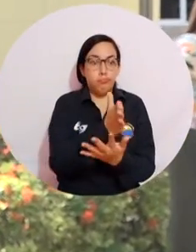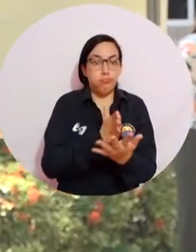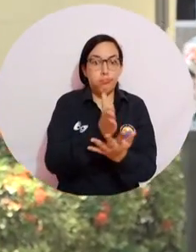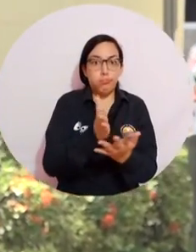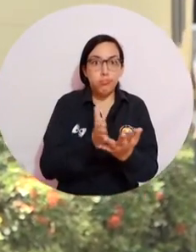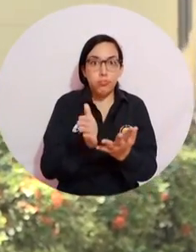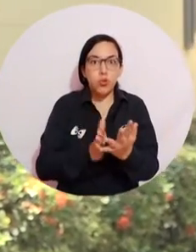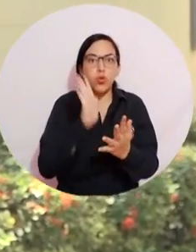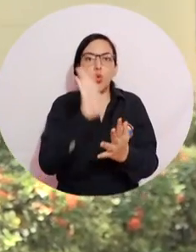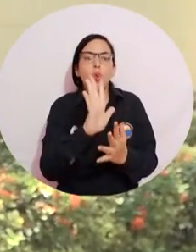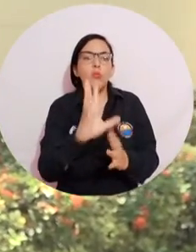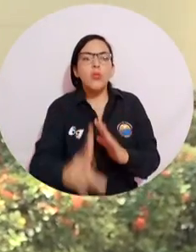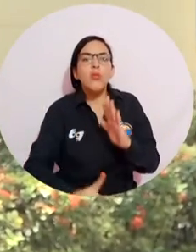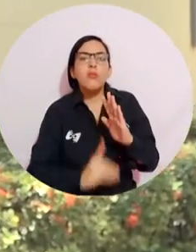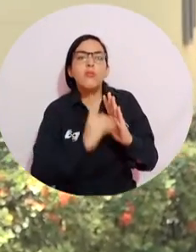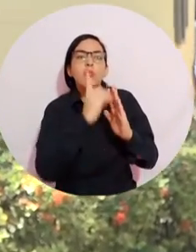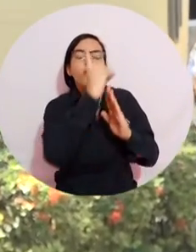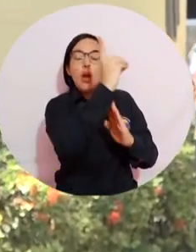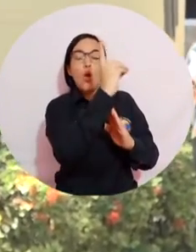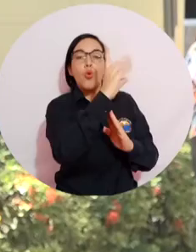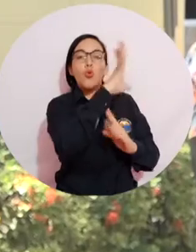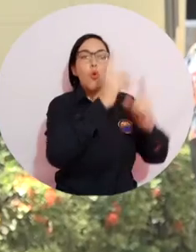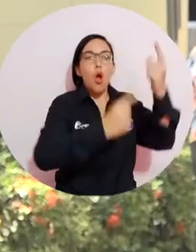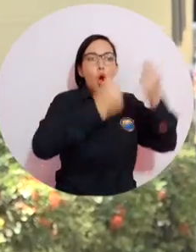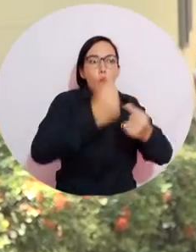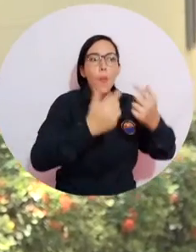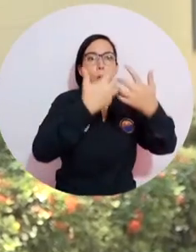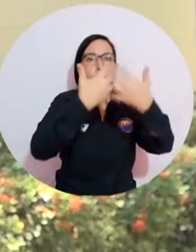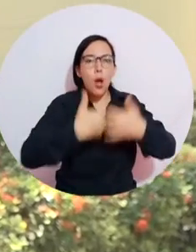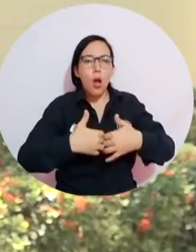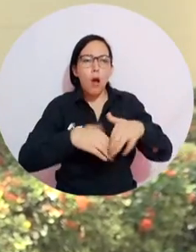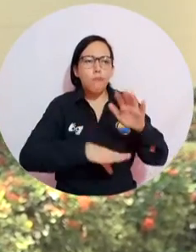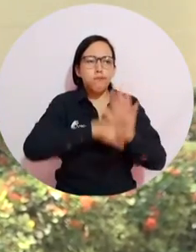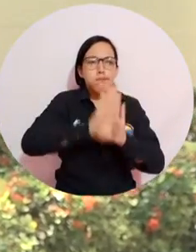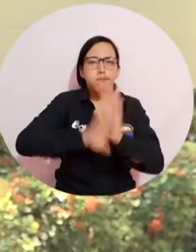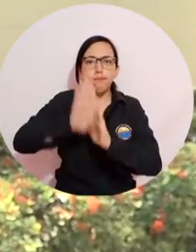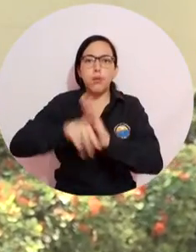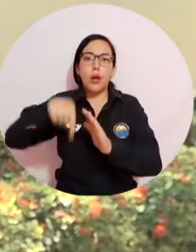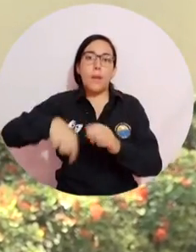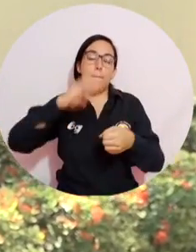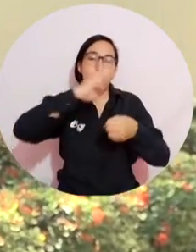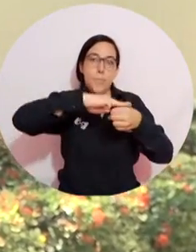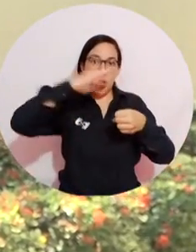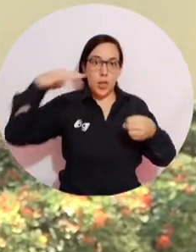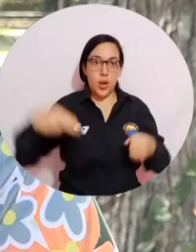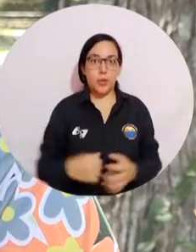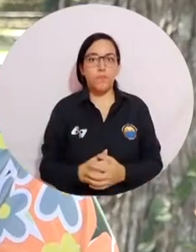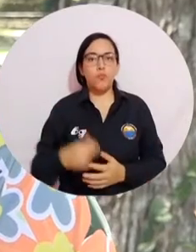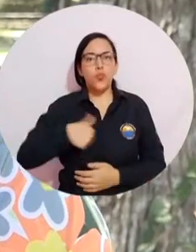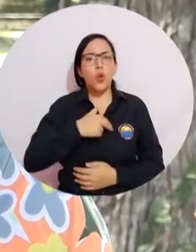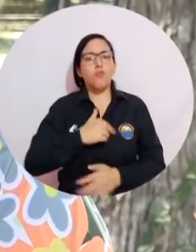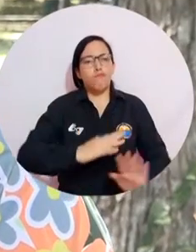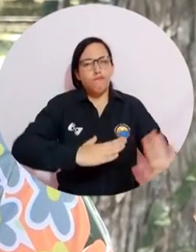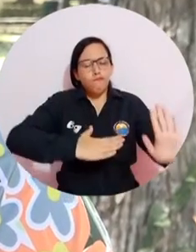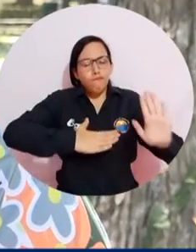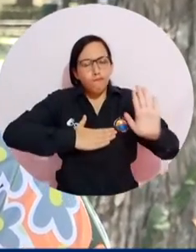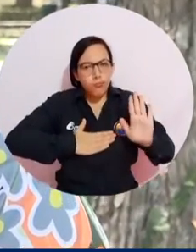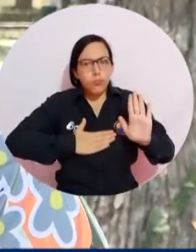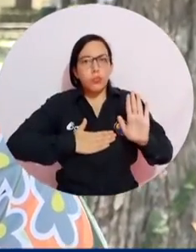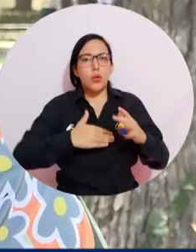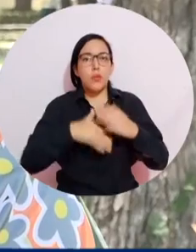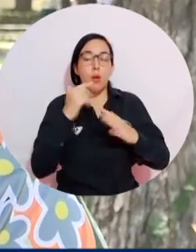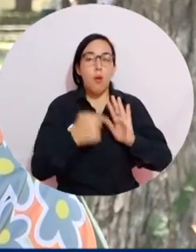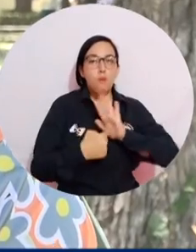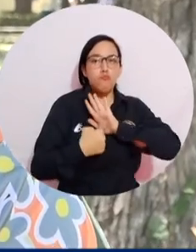5 líneas de desarrollo económico y empresarial para el Magdalena. Y nuestro compromiso